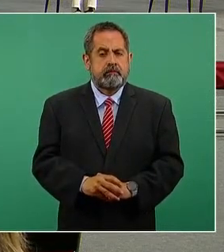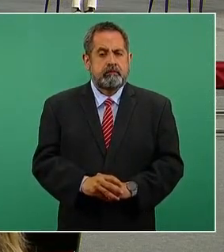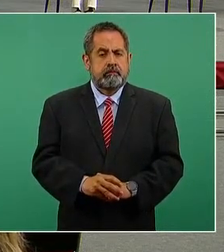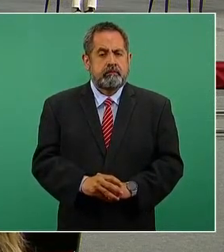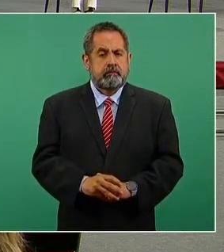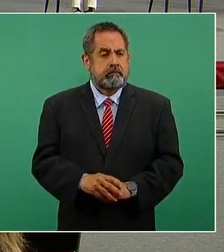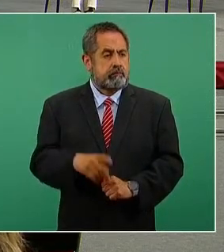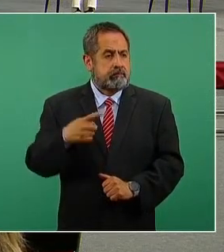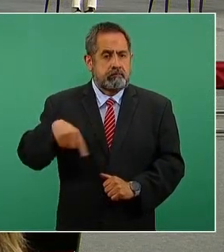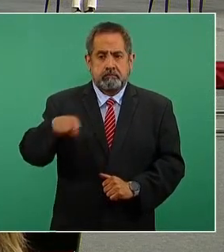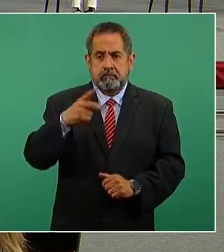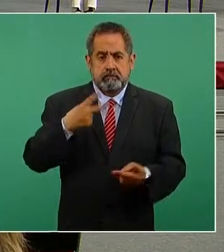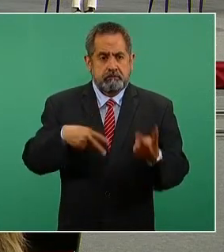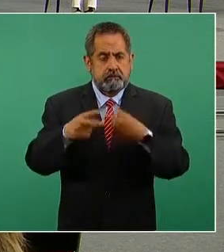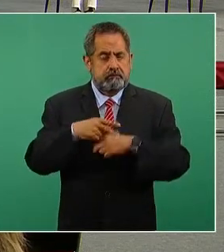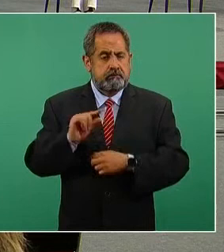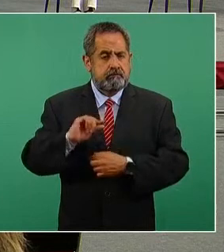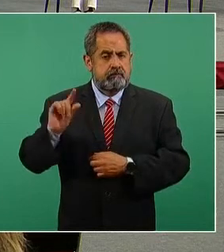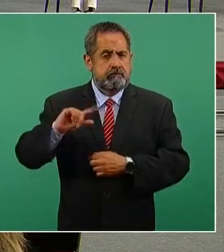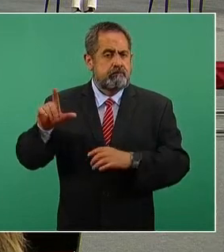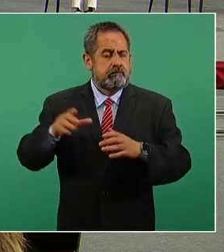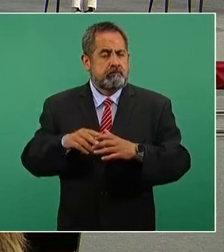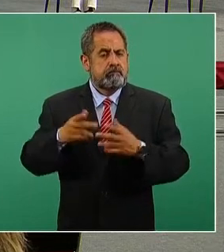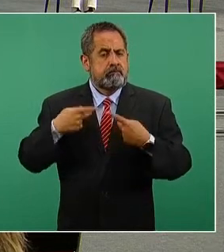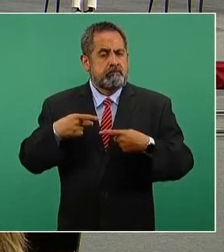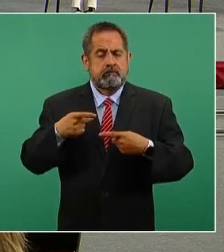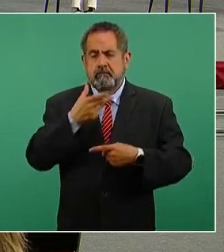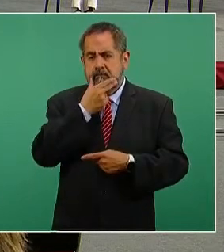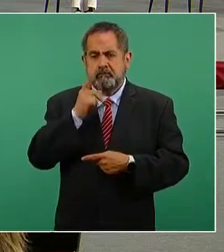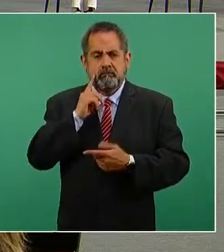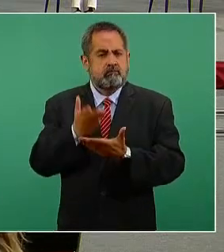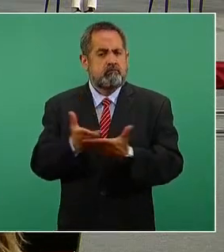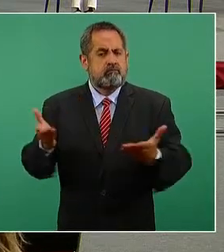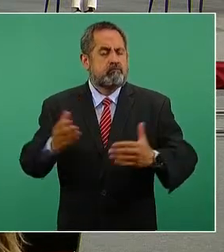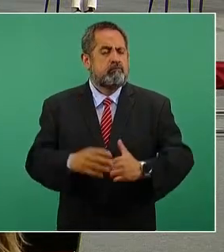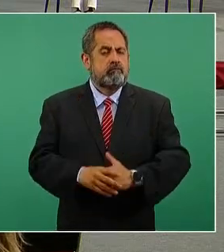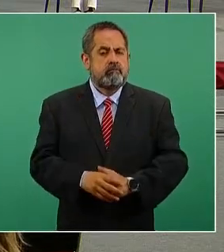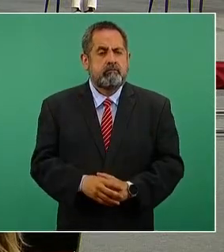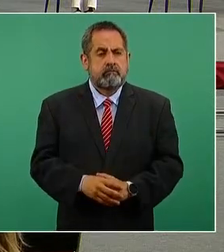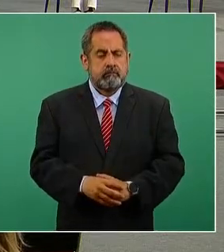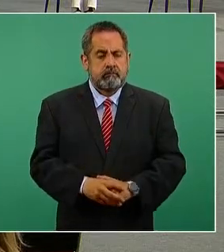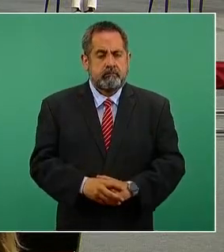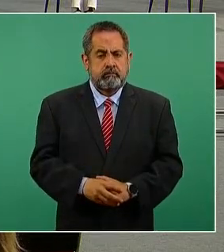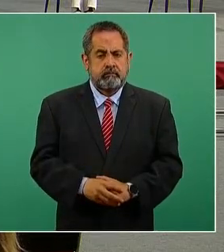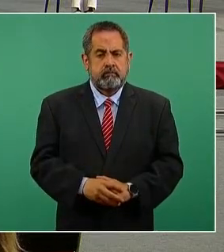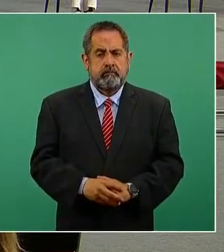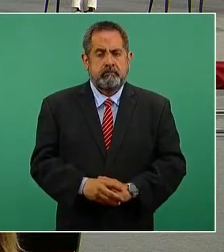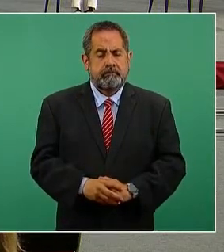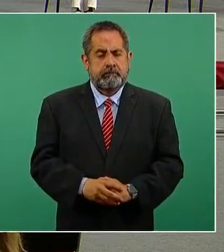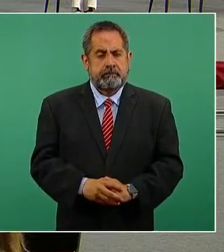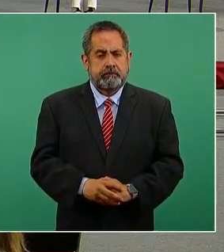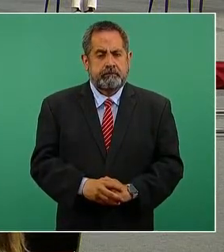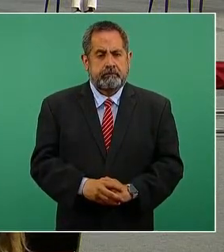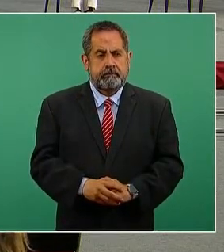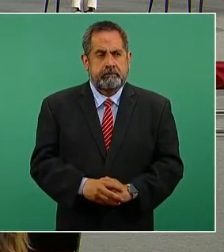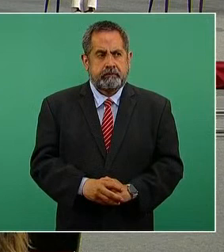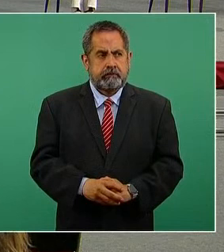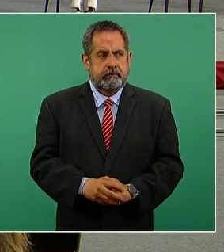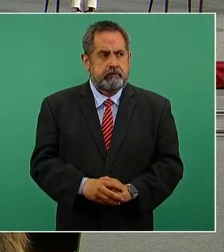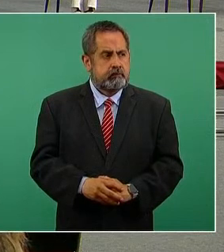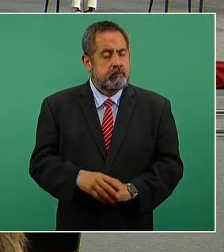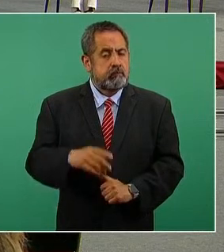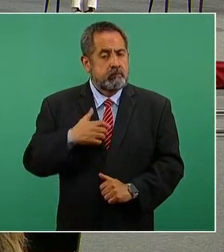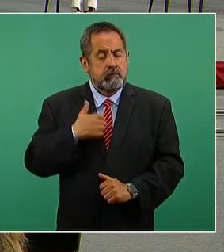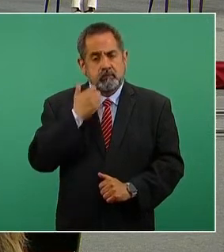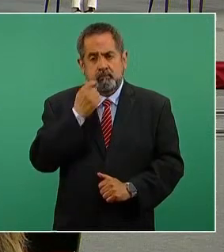excellencies, ladies and gentlemen, and friends. I thank the government of